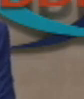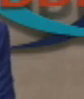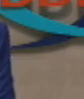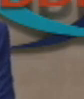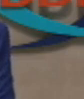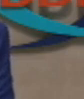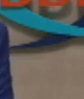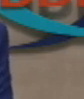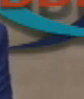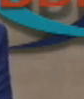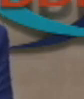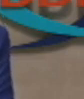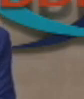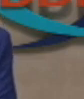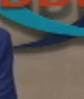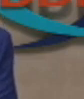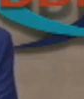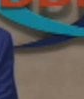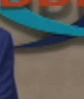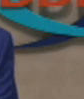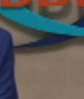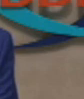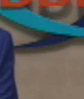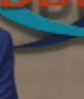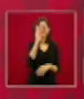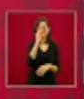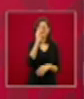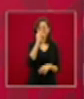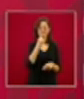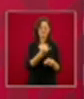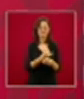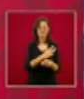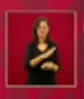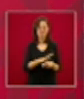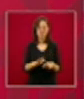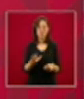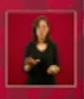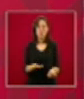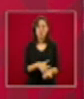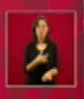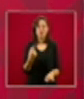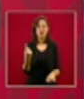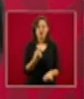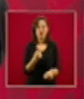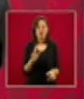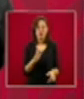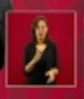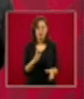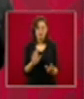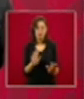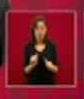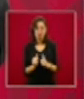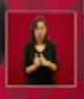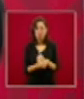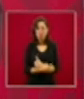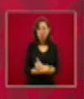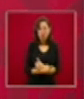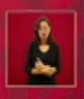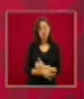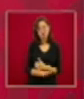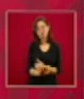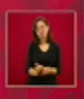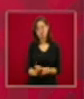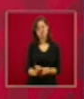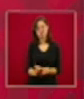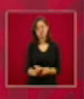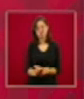facultades? ¿Es legal? Bueno, por un lado, si lo que pretende el mandatario es